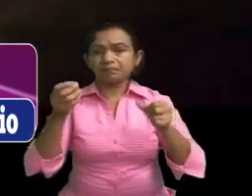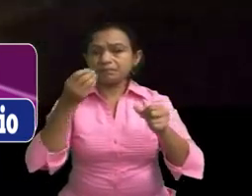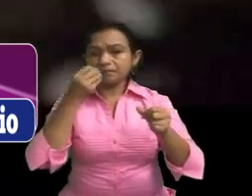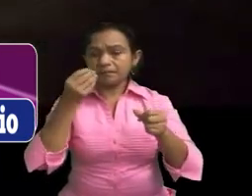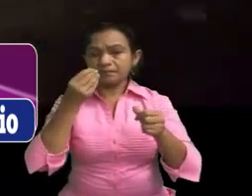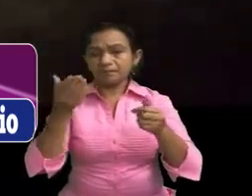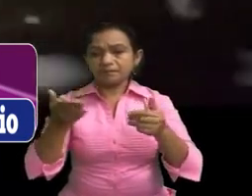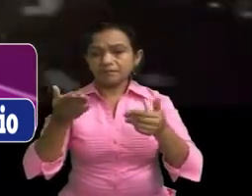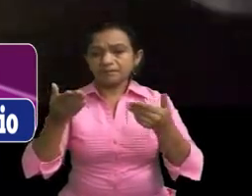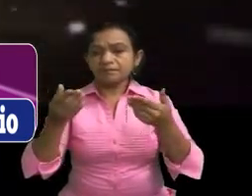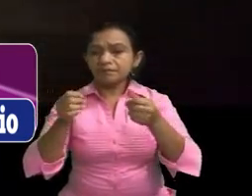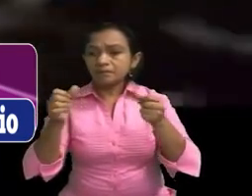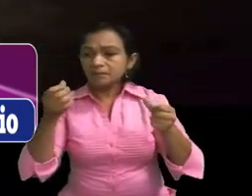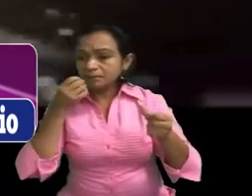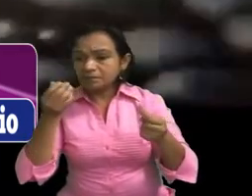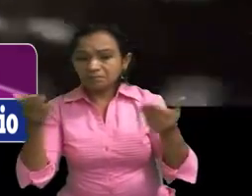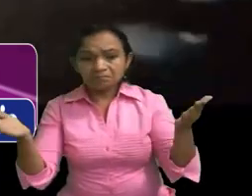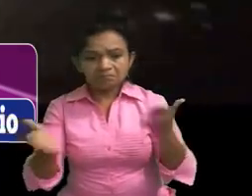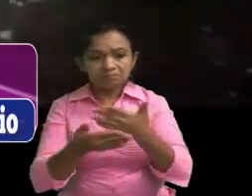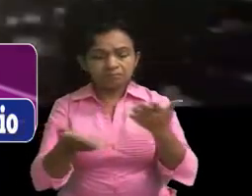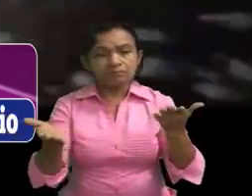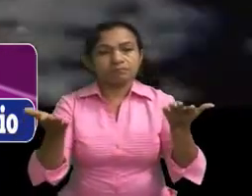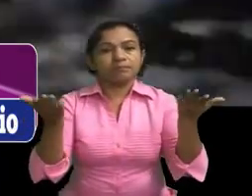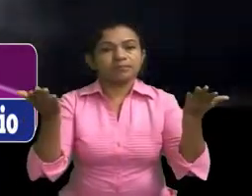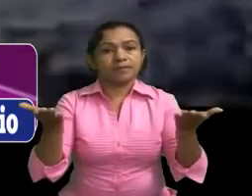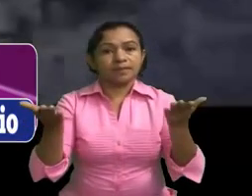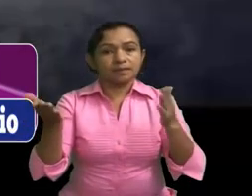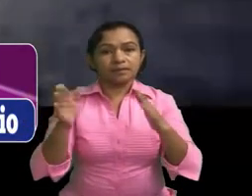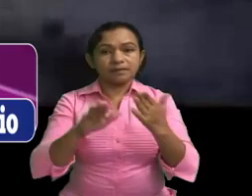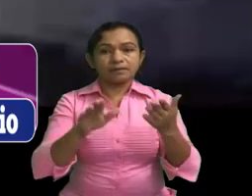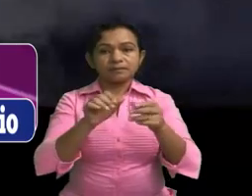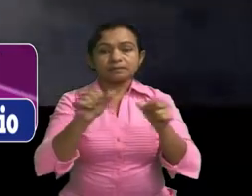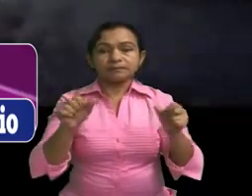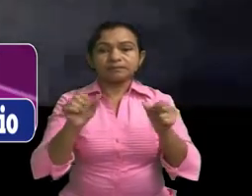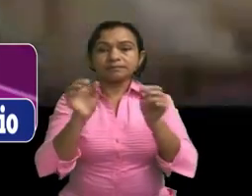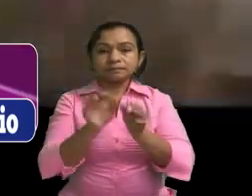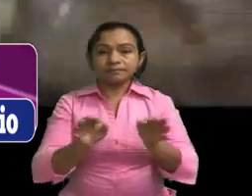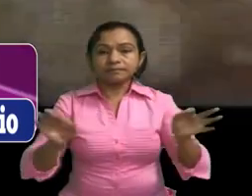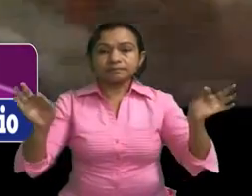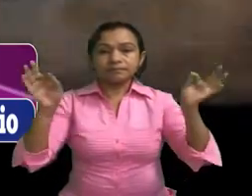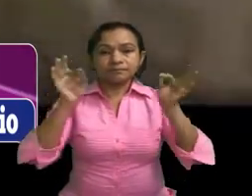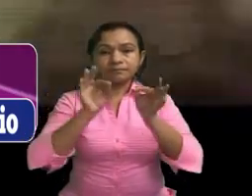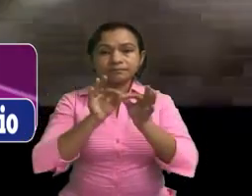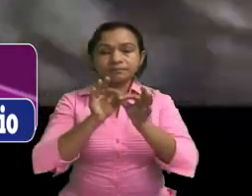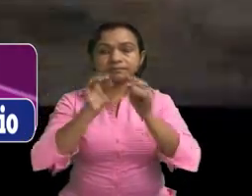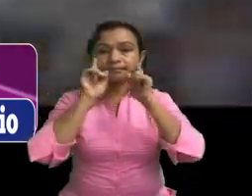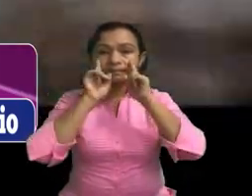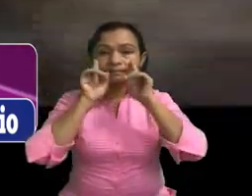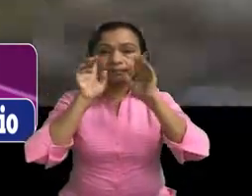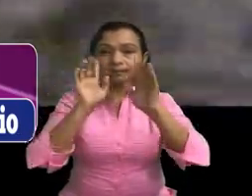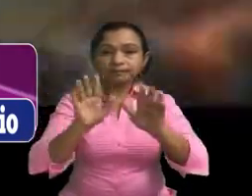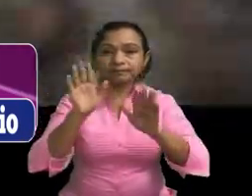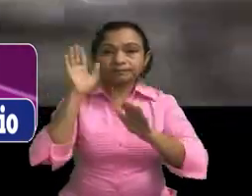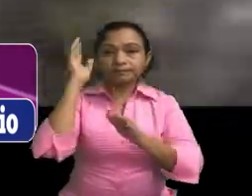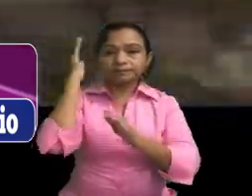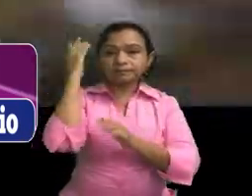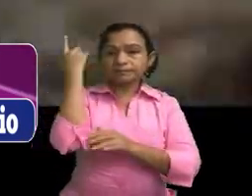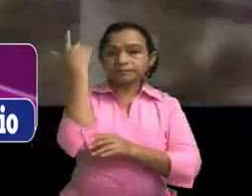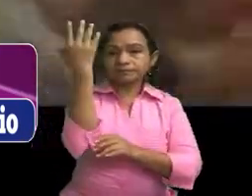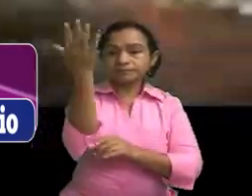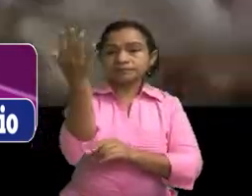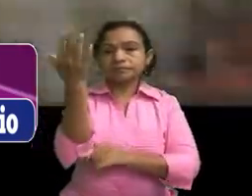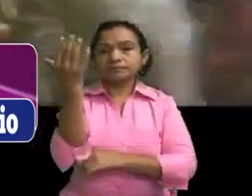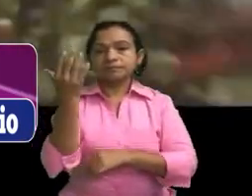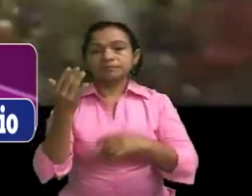ellos. Uh-huh. ¿Ya? Entonces, en principio, conservar nuestro bosque es